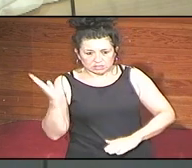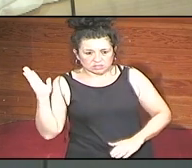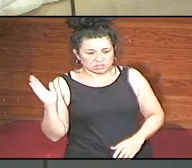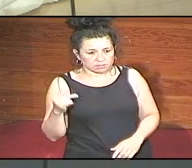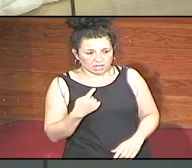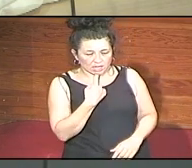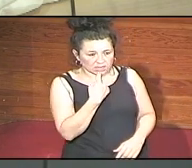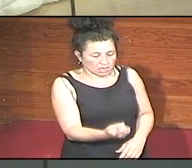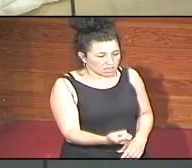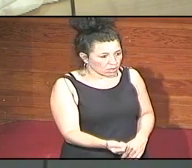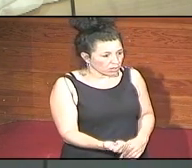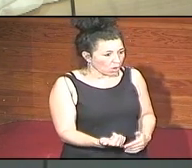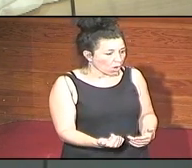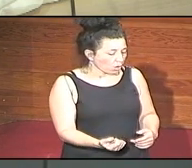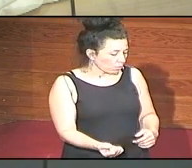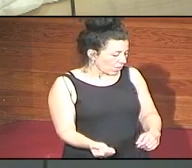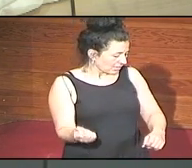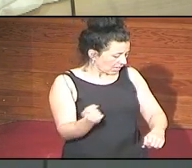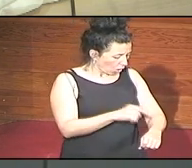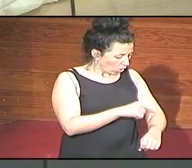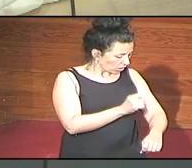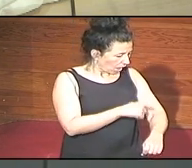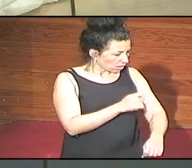ostia es que nada más salpicada unas gotitas